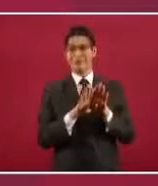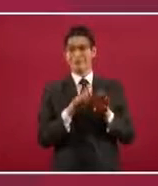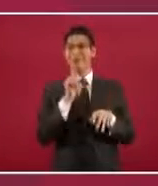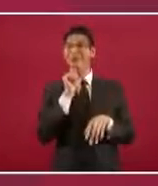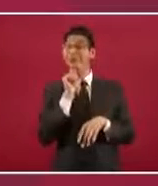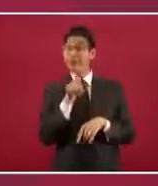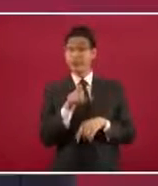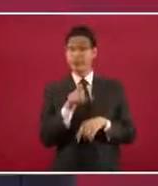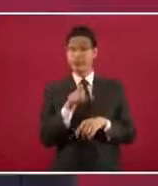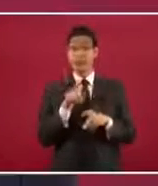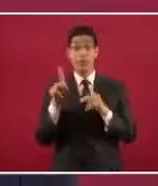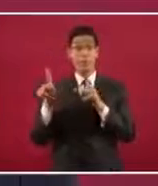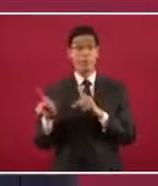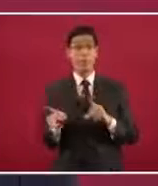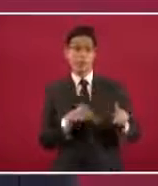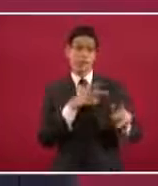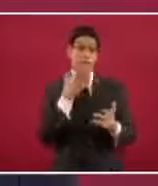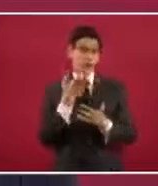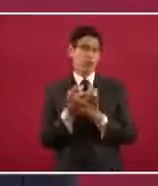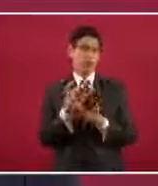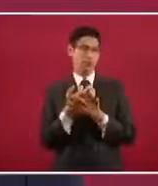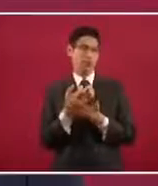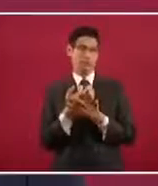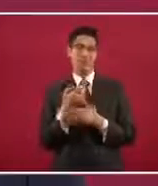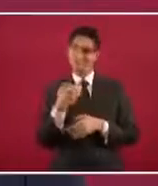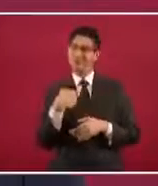reactivar la economía,